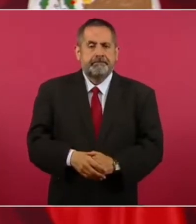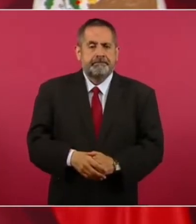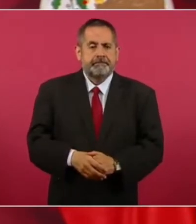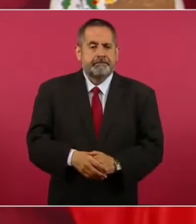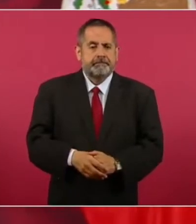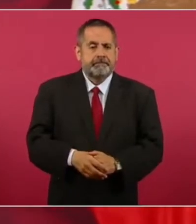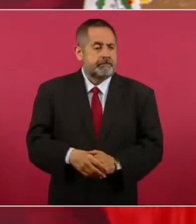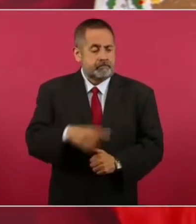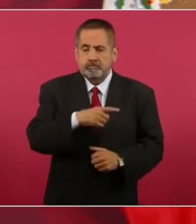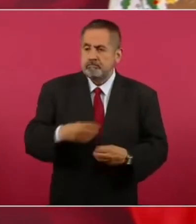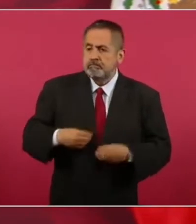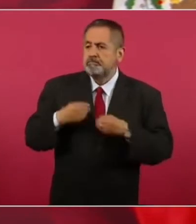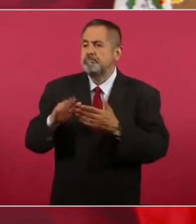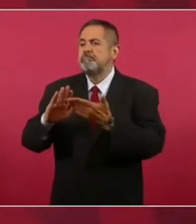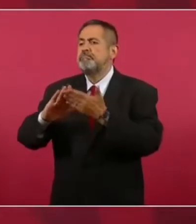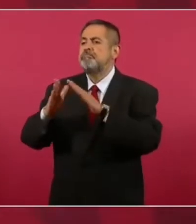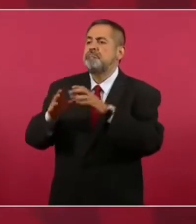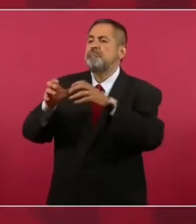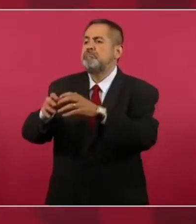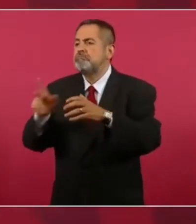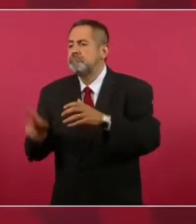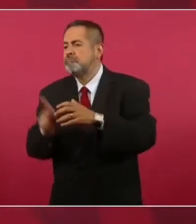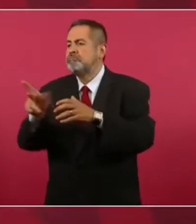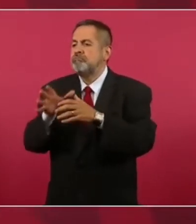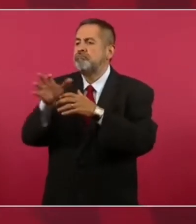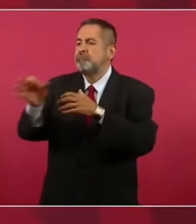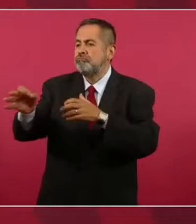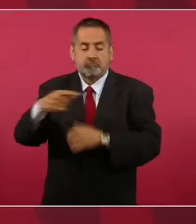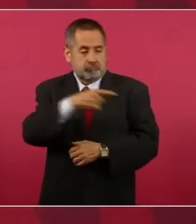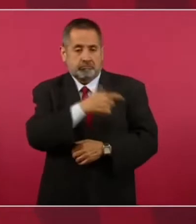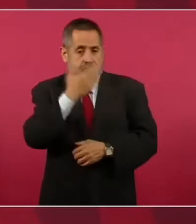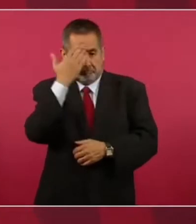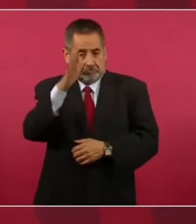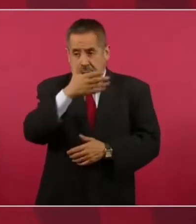qué es vivir en una comunidad, en un pueblo